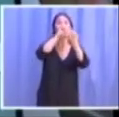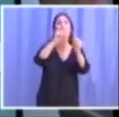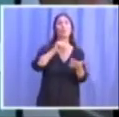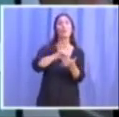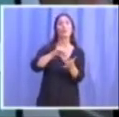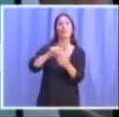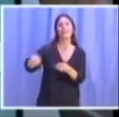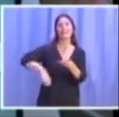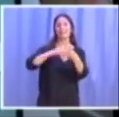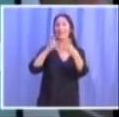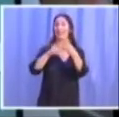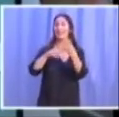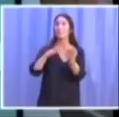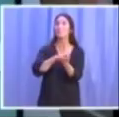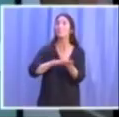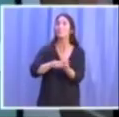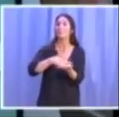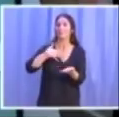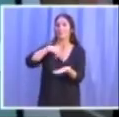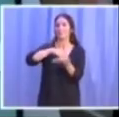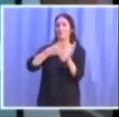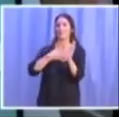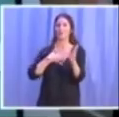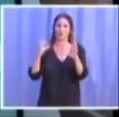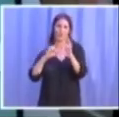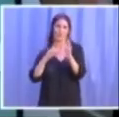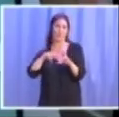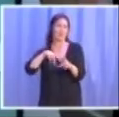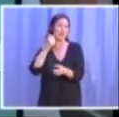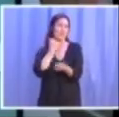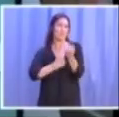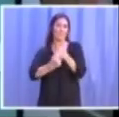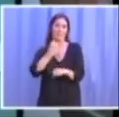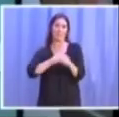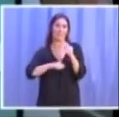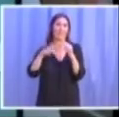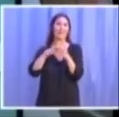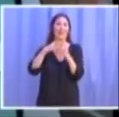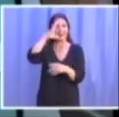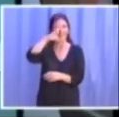del tercer pilar del proyecto de Ciudadanos, que evidentemente es el proyecto económico con Granada